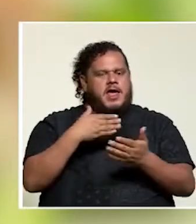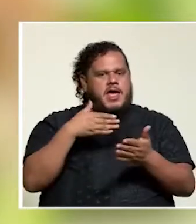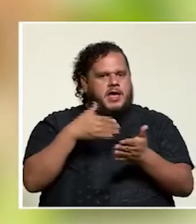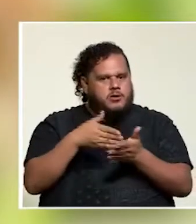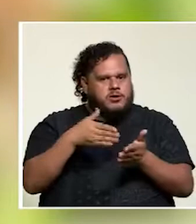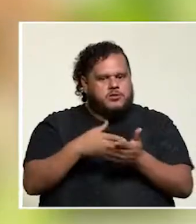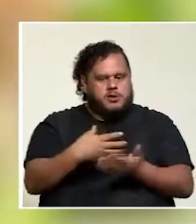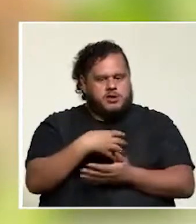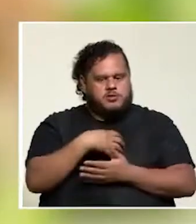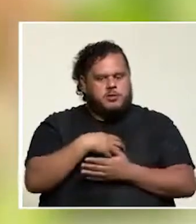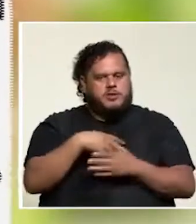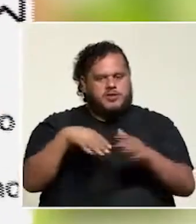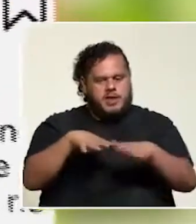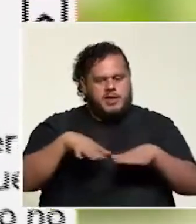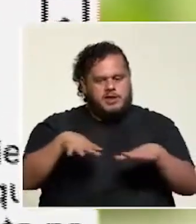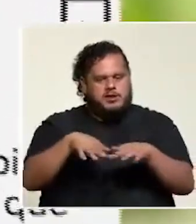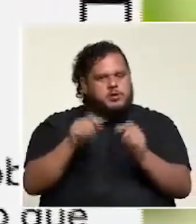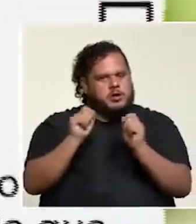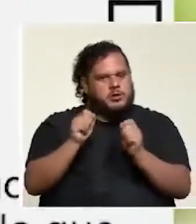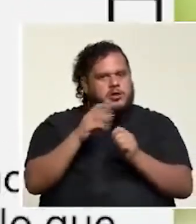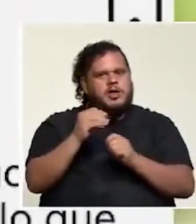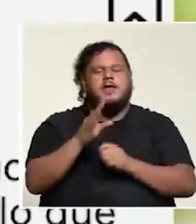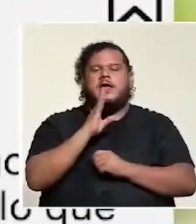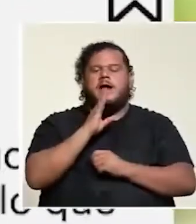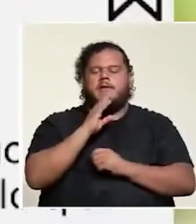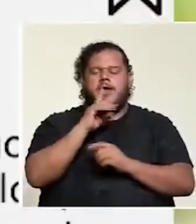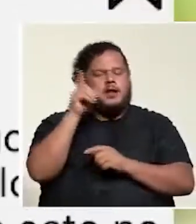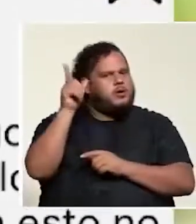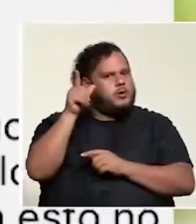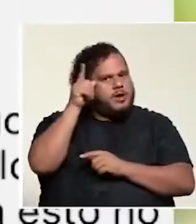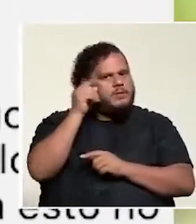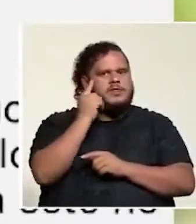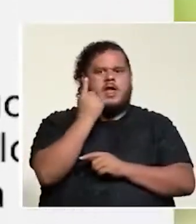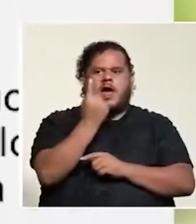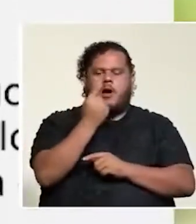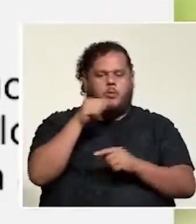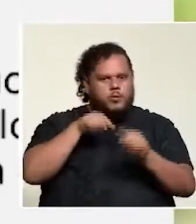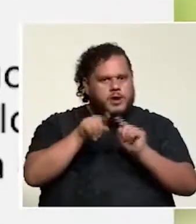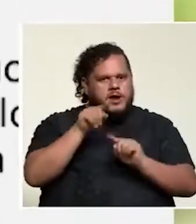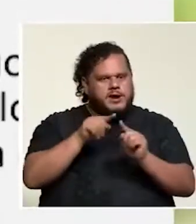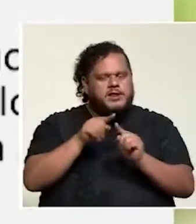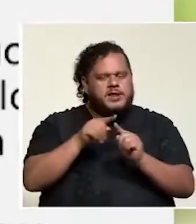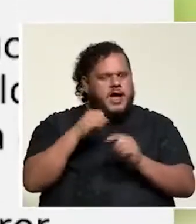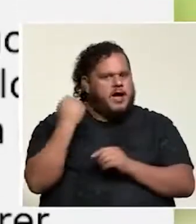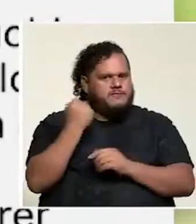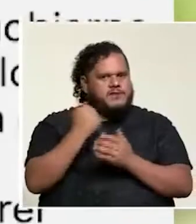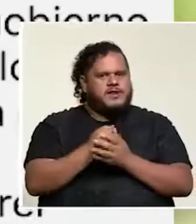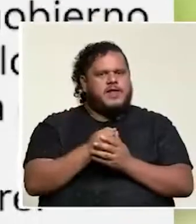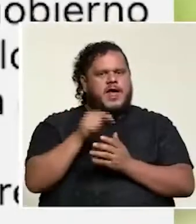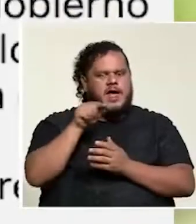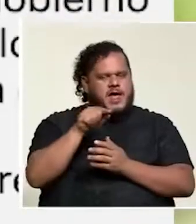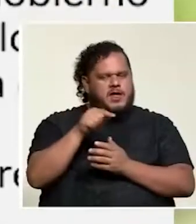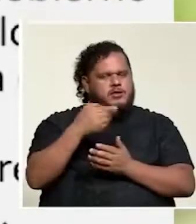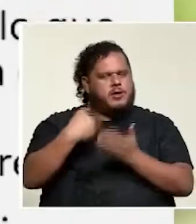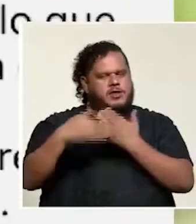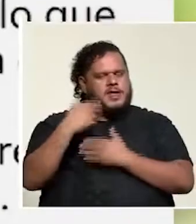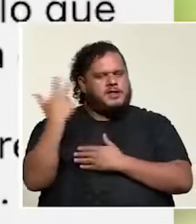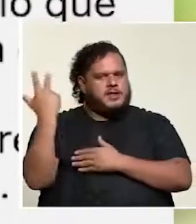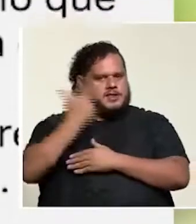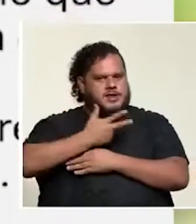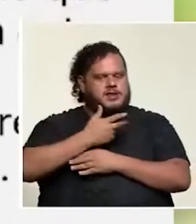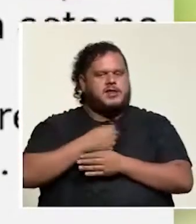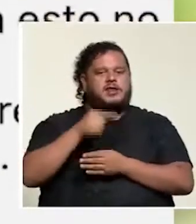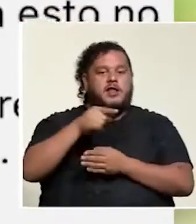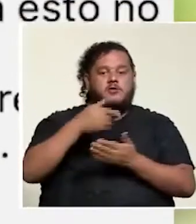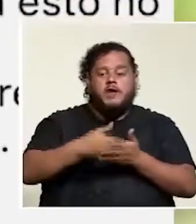en el sector educación, y se refiere obviamente a una crítica severa. Esto es el día de hace 3 días. Esto